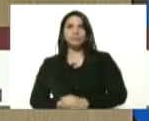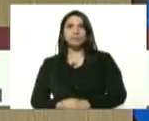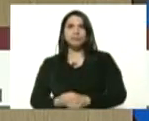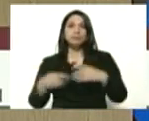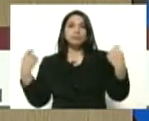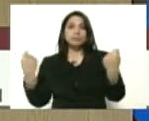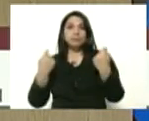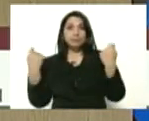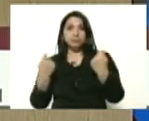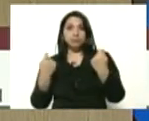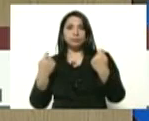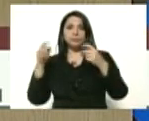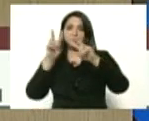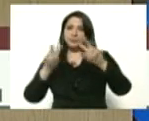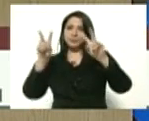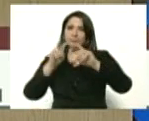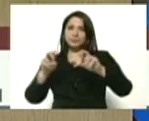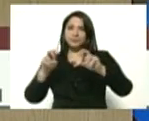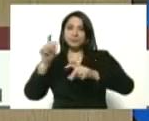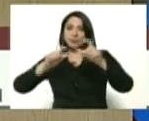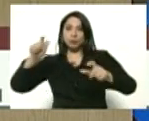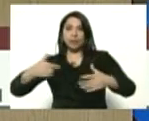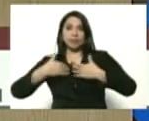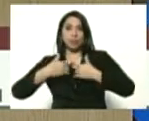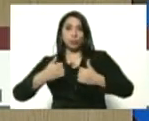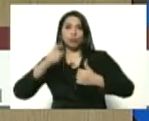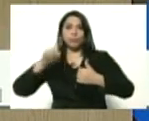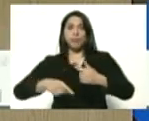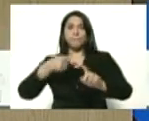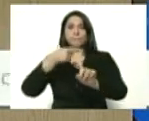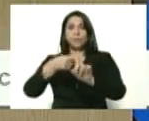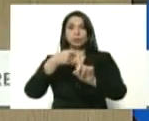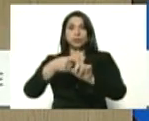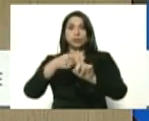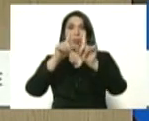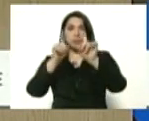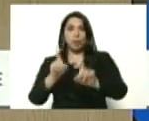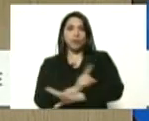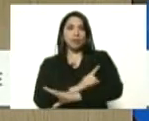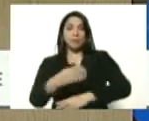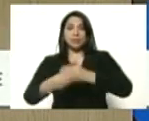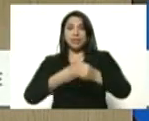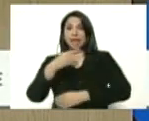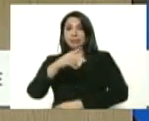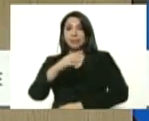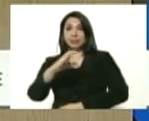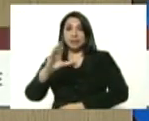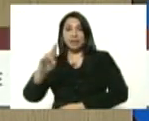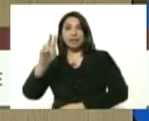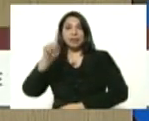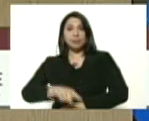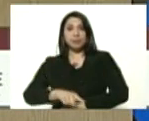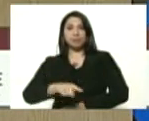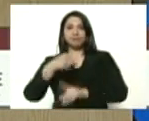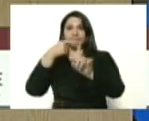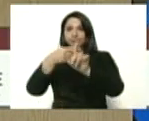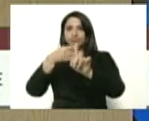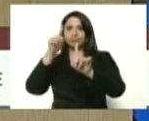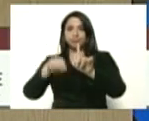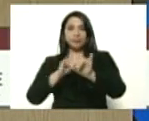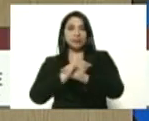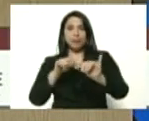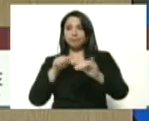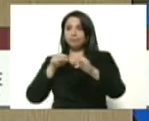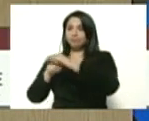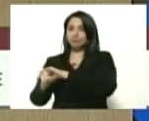jornada de despistaje al personal de salud se dio positiva en la prueba rápida, se le hace la PCR y dio positiva, fue ingresado en el